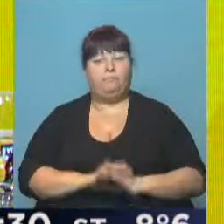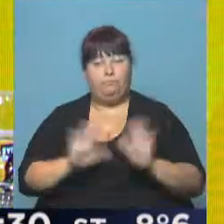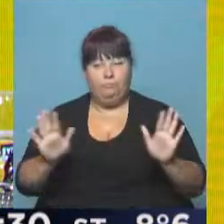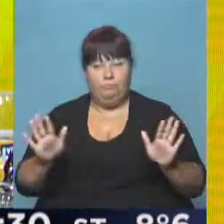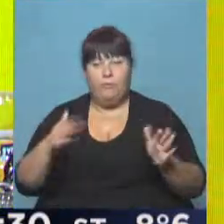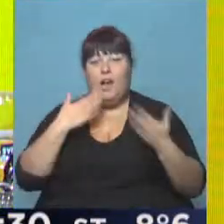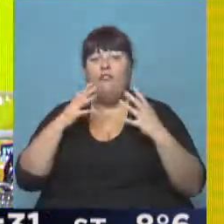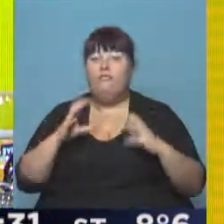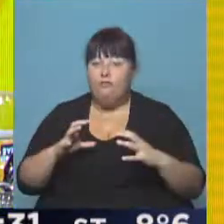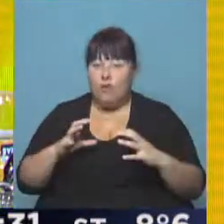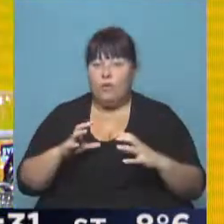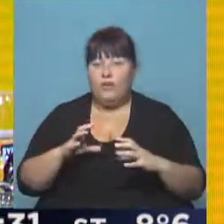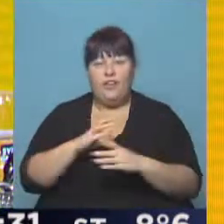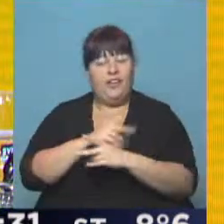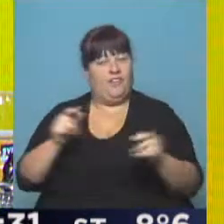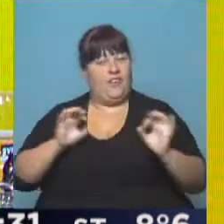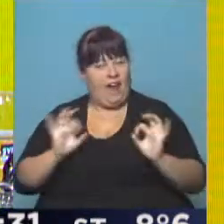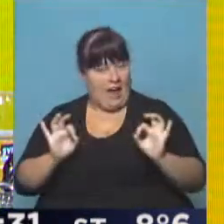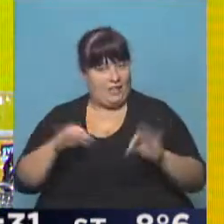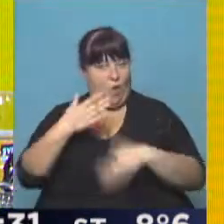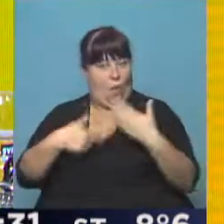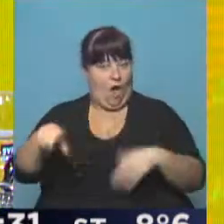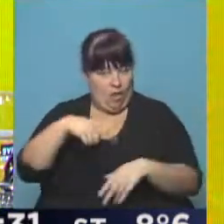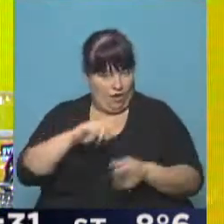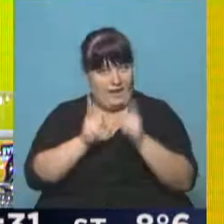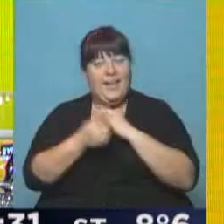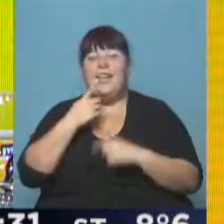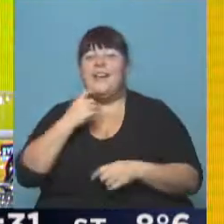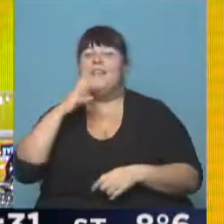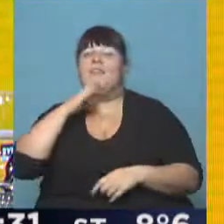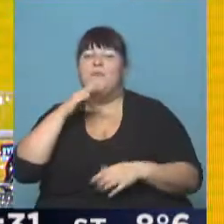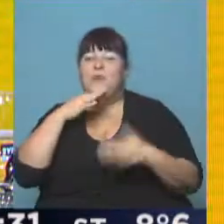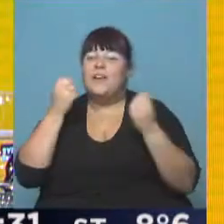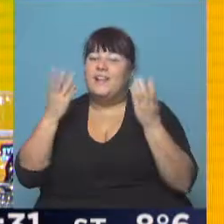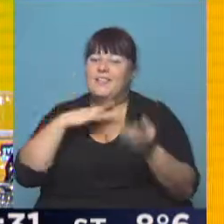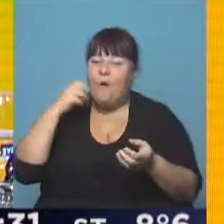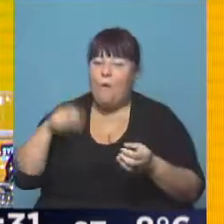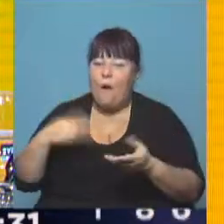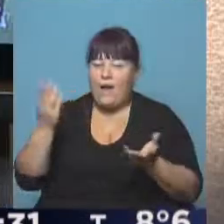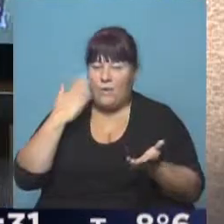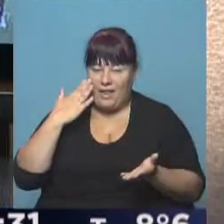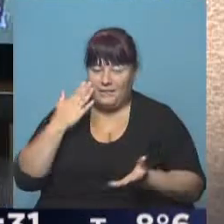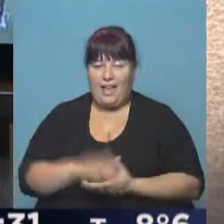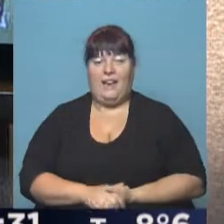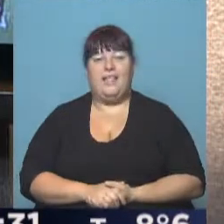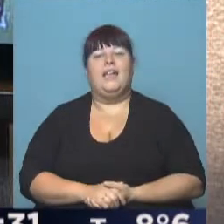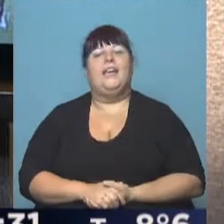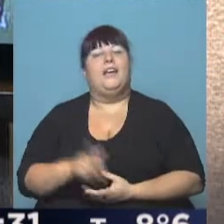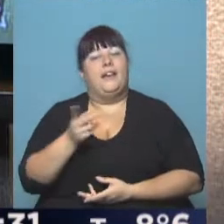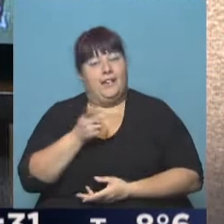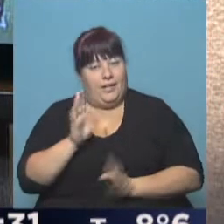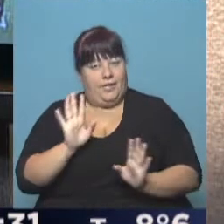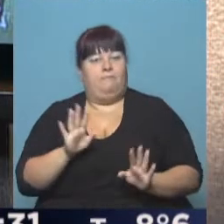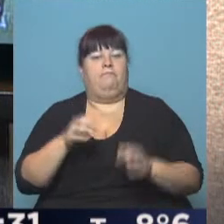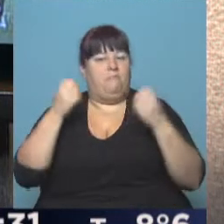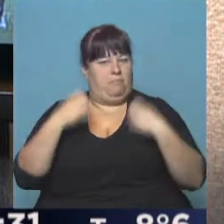Bueno. ¿Hablamos de fútbol? Se terminaron las vacaciones para los jugadores, ¿eh? Para River y para Boca. Hola, Juan, ¿qué tal? Buenas tardes. Silvia, Pablo,